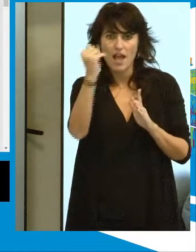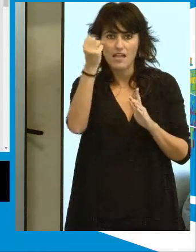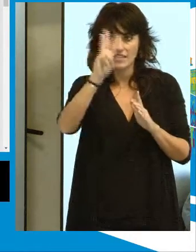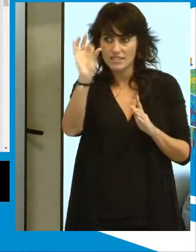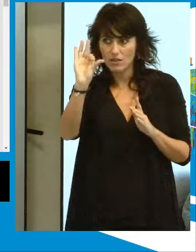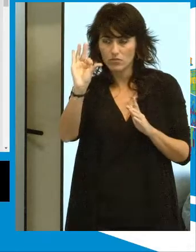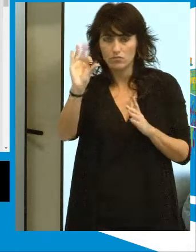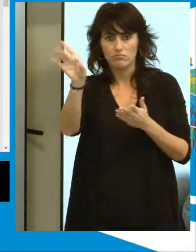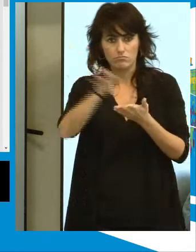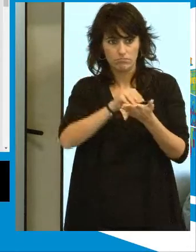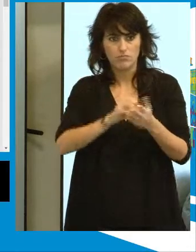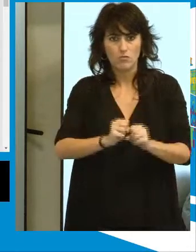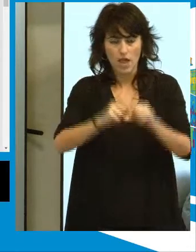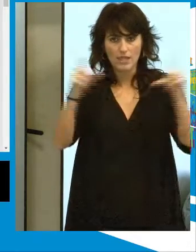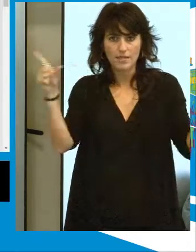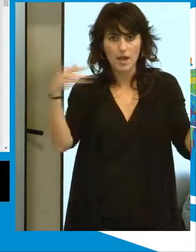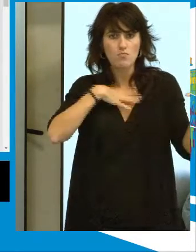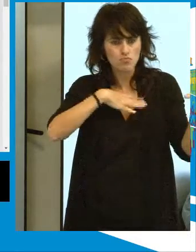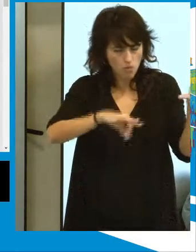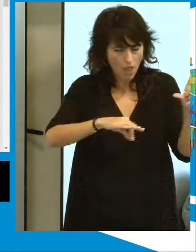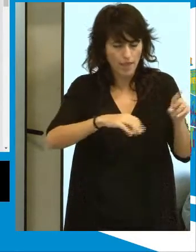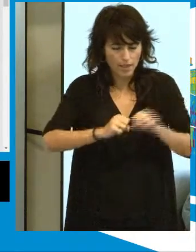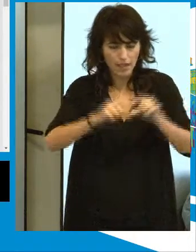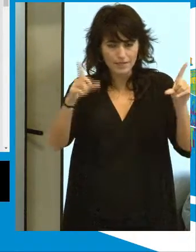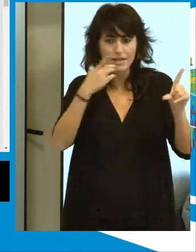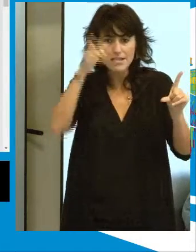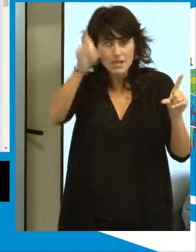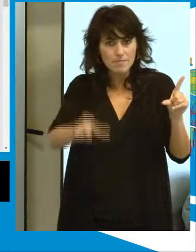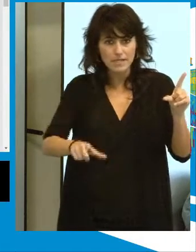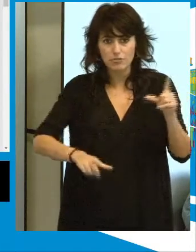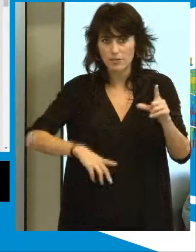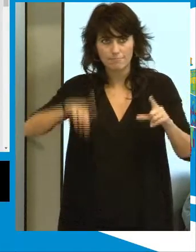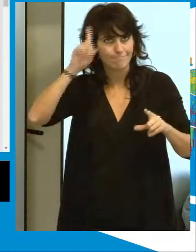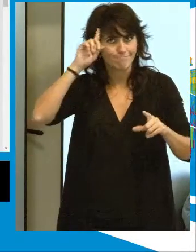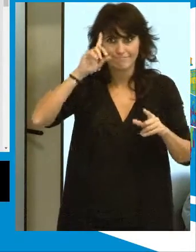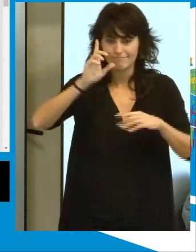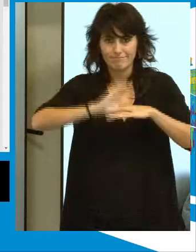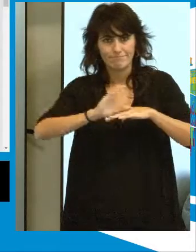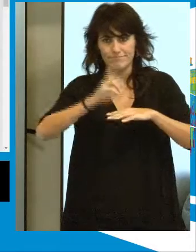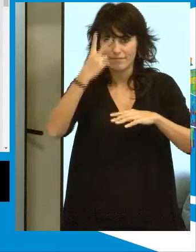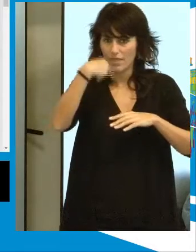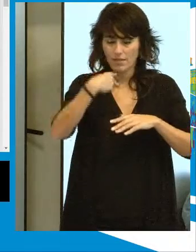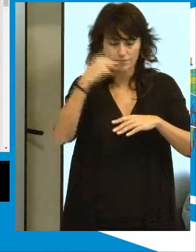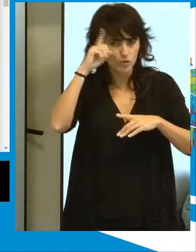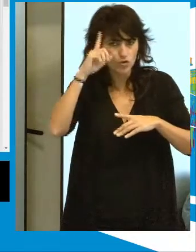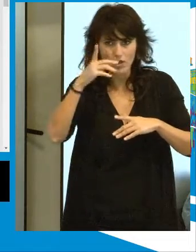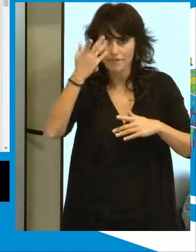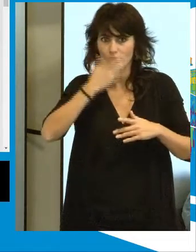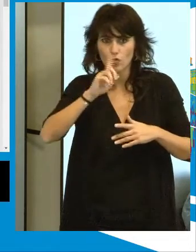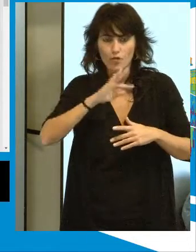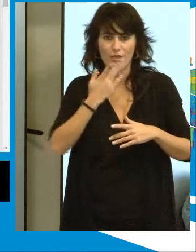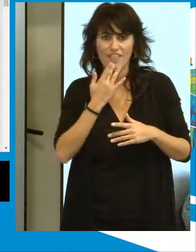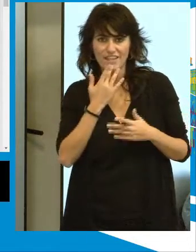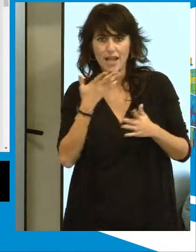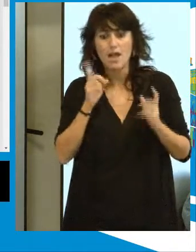la detecte y la active, ¿vale? Él le va a poder activar. Si es una persona que no es competente digitalmente, una persona ciega, la primera vez sí